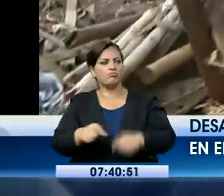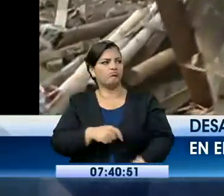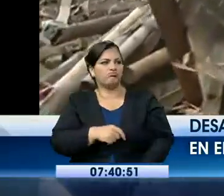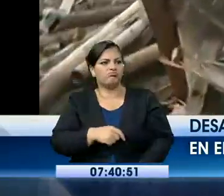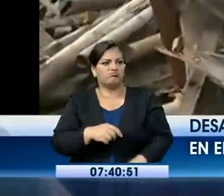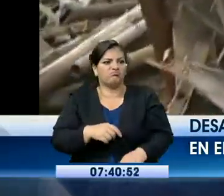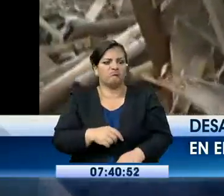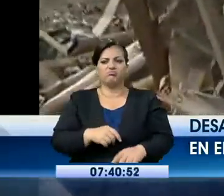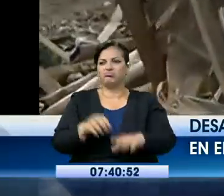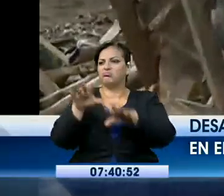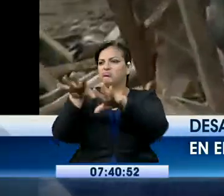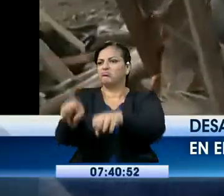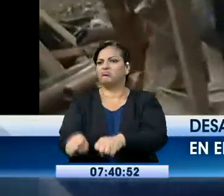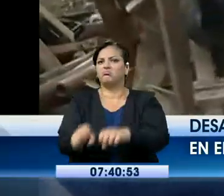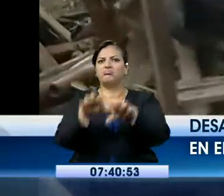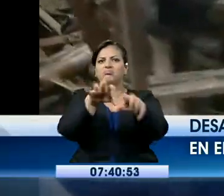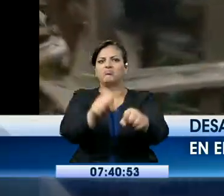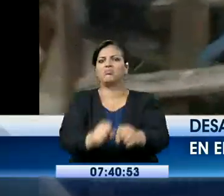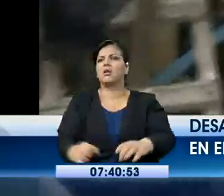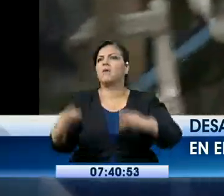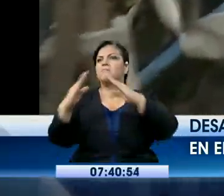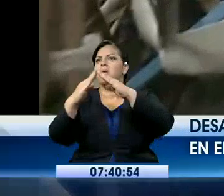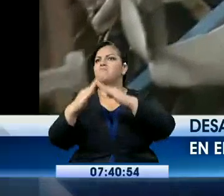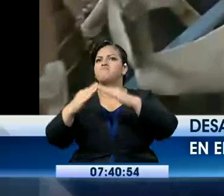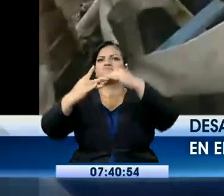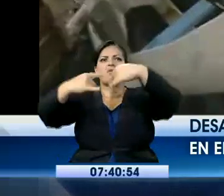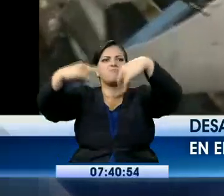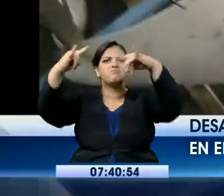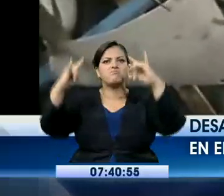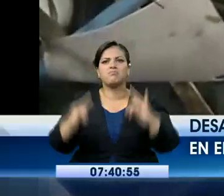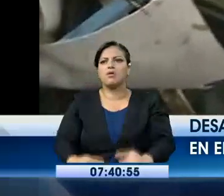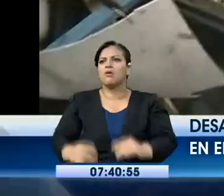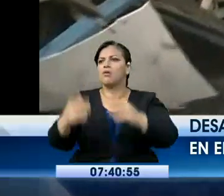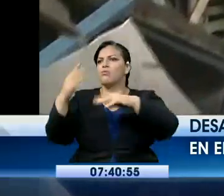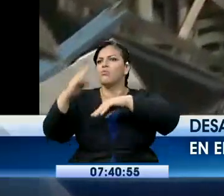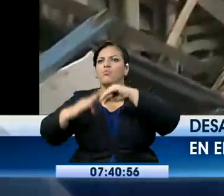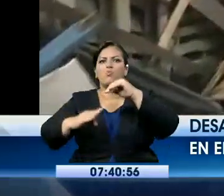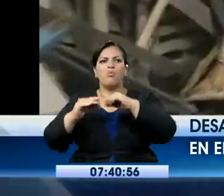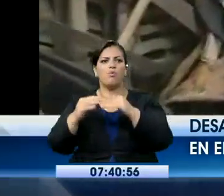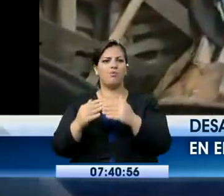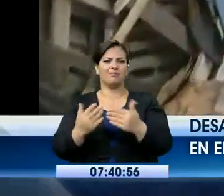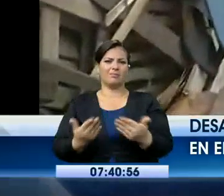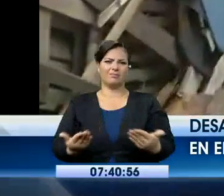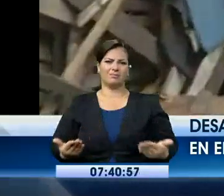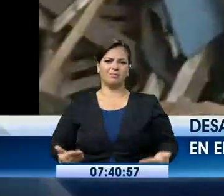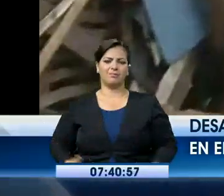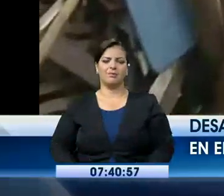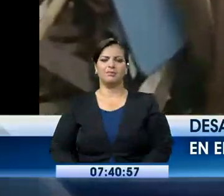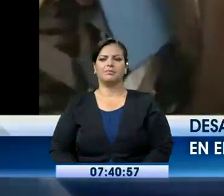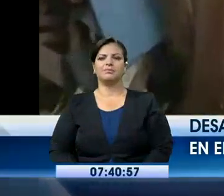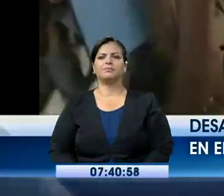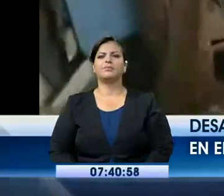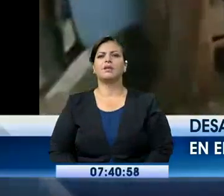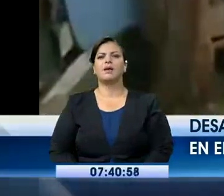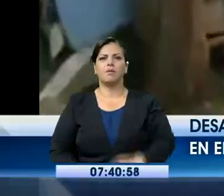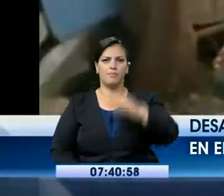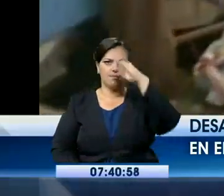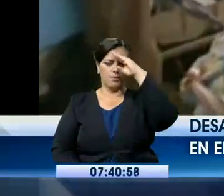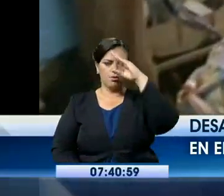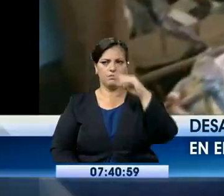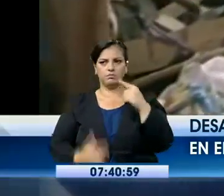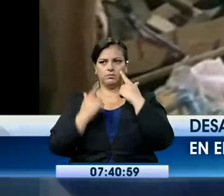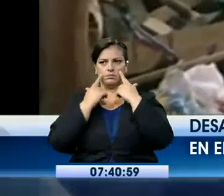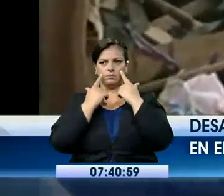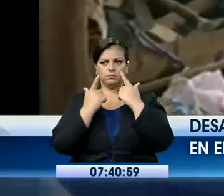la maquinaria, con el personal policial que se hizo presente hasta este punto para evitar que la situación continúe. A las